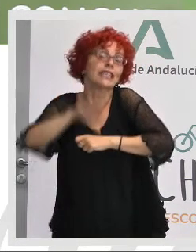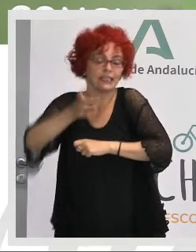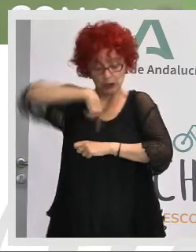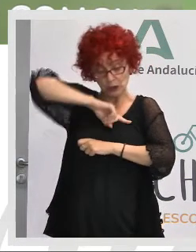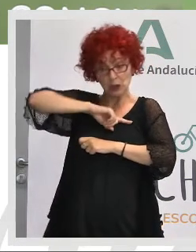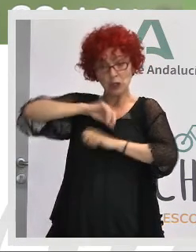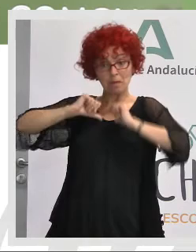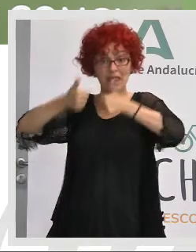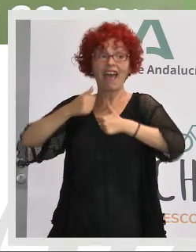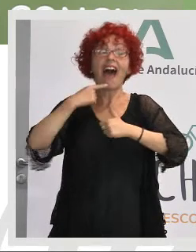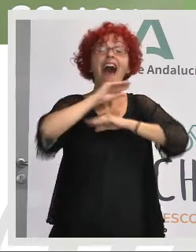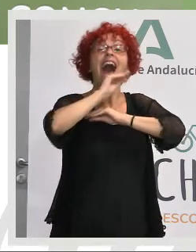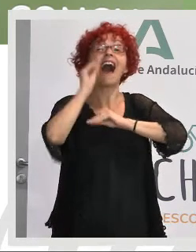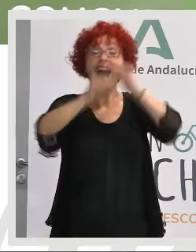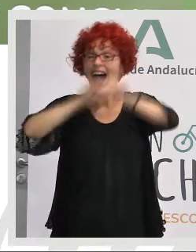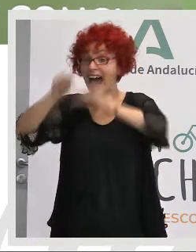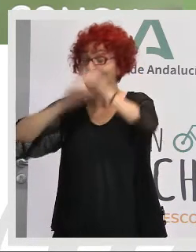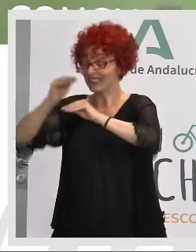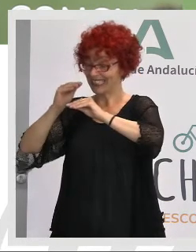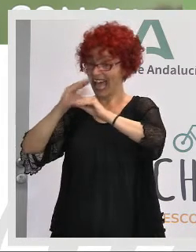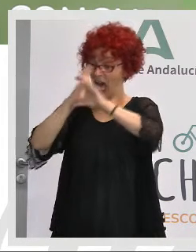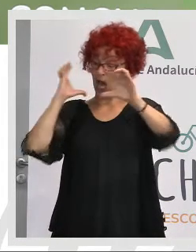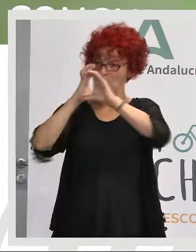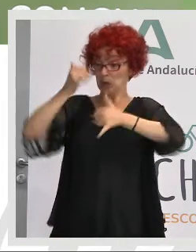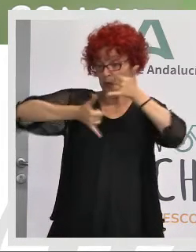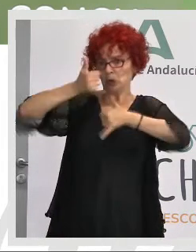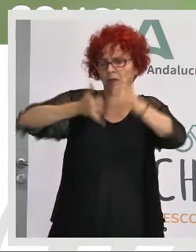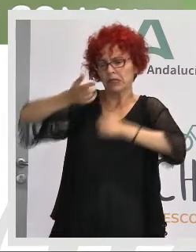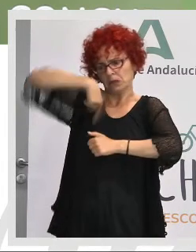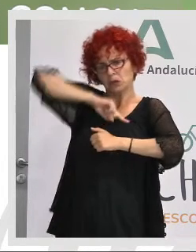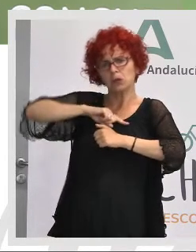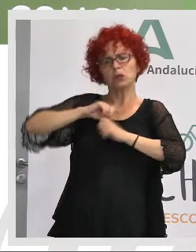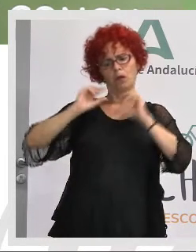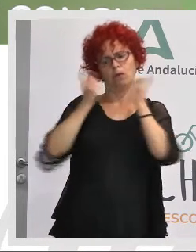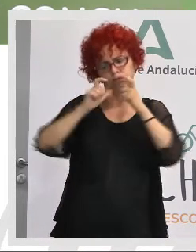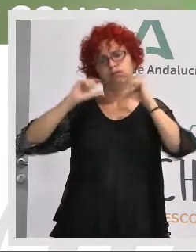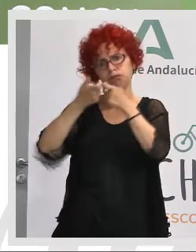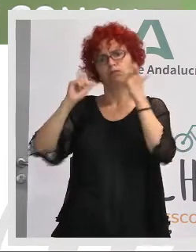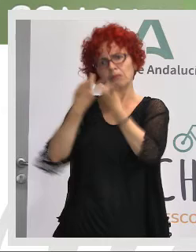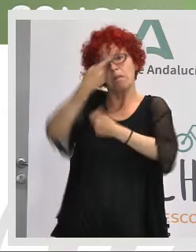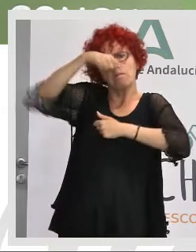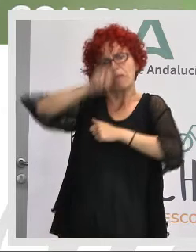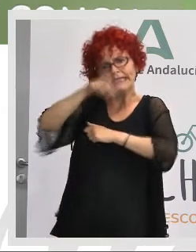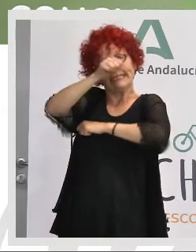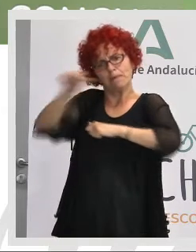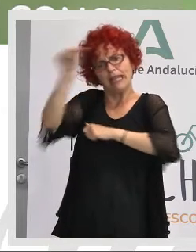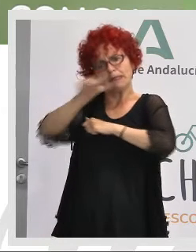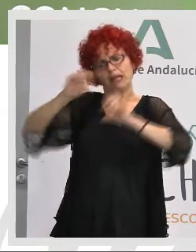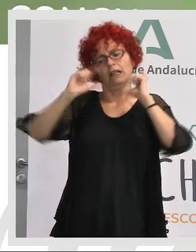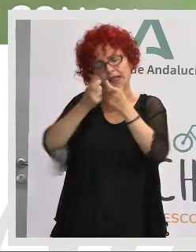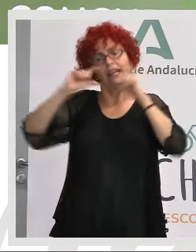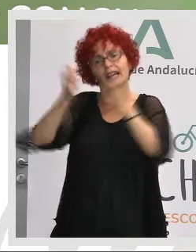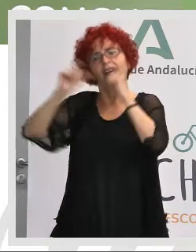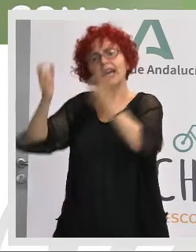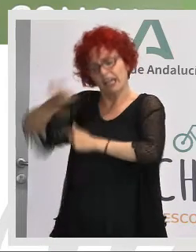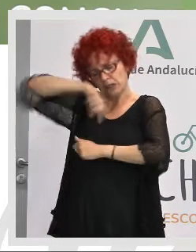ya está en marcha. Pasando por reuniones cada mes, si no cada semana. Marcando las rutas y zonas de los alumnos en mapas que a duras